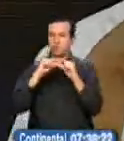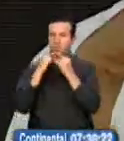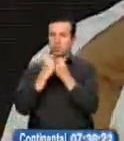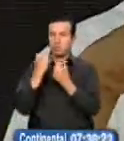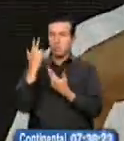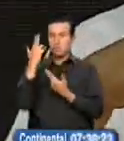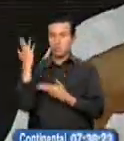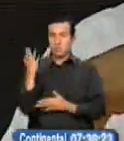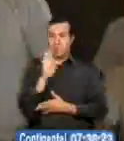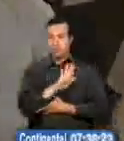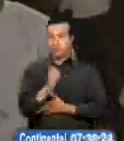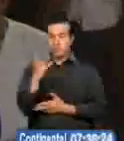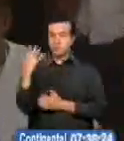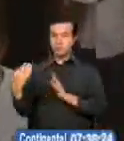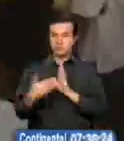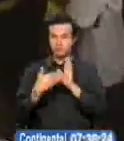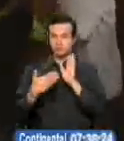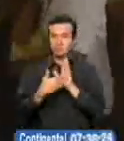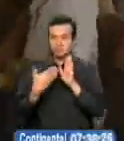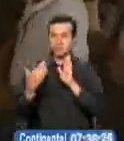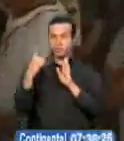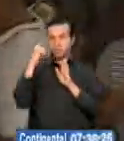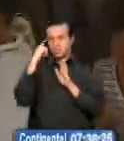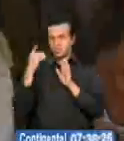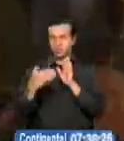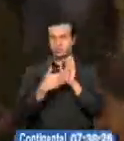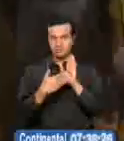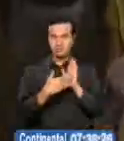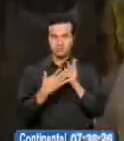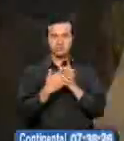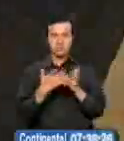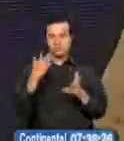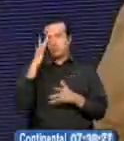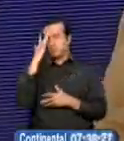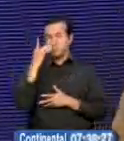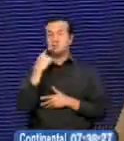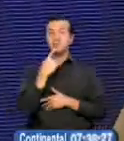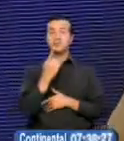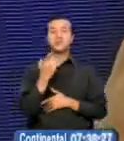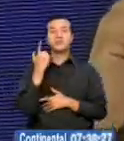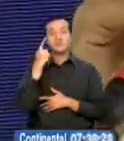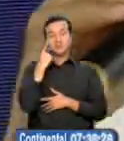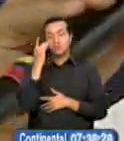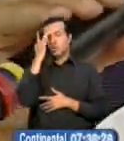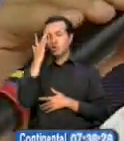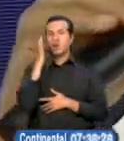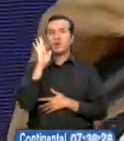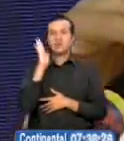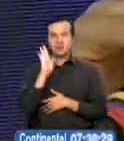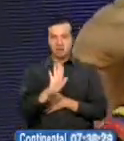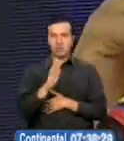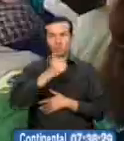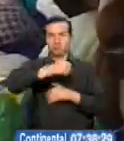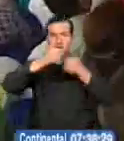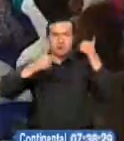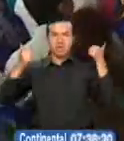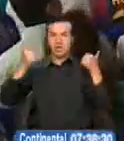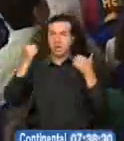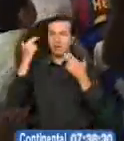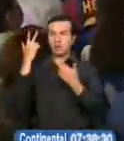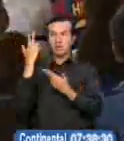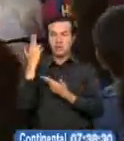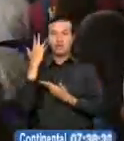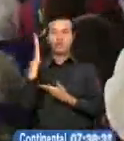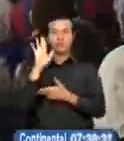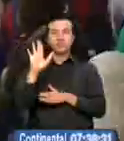grupo de militares pasivos para desgastar al gobierno, lo cual se debe, según explicó, a la pérdida de privilegios en los altos rangos. Tienen